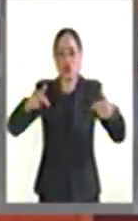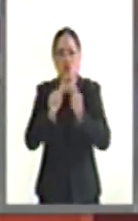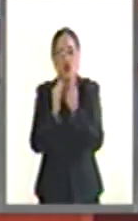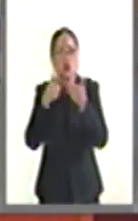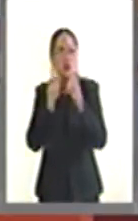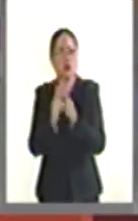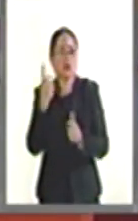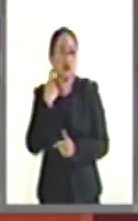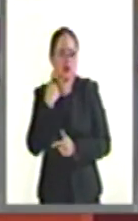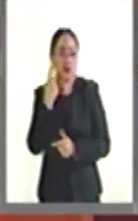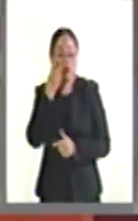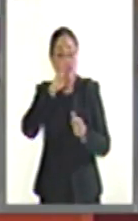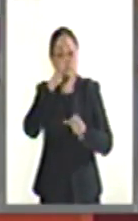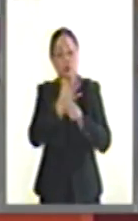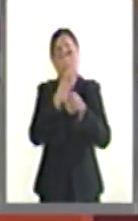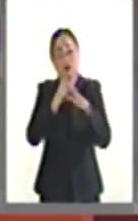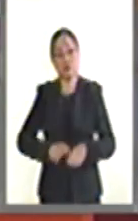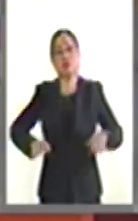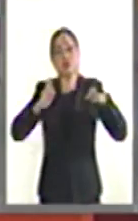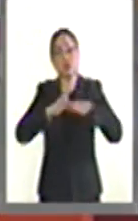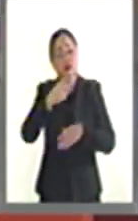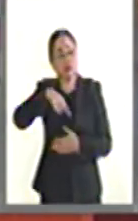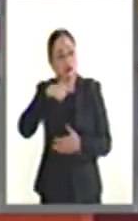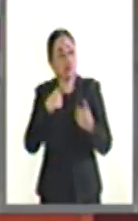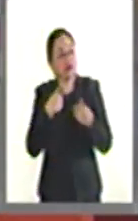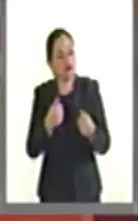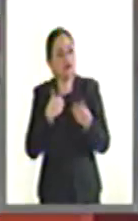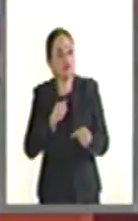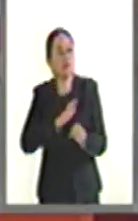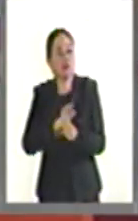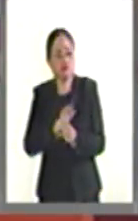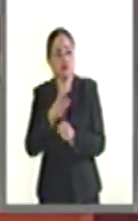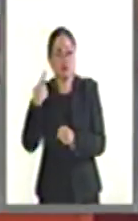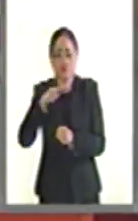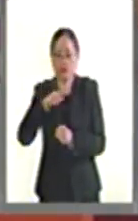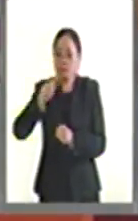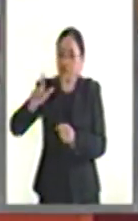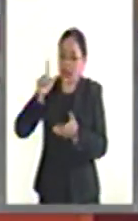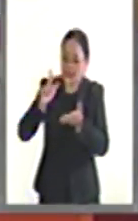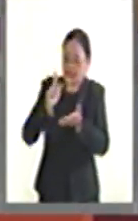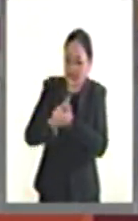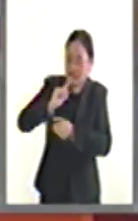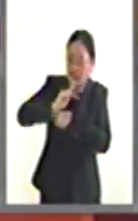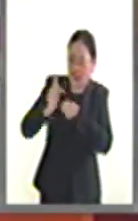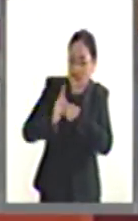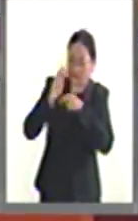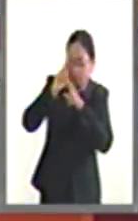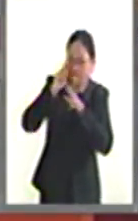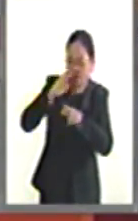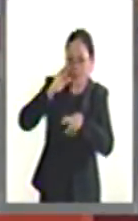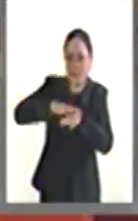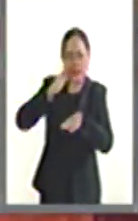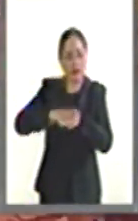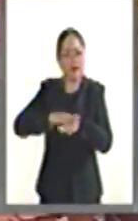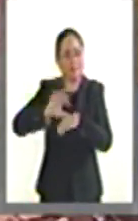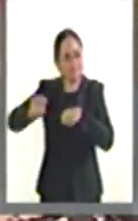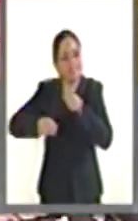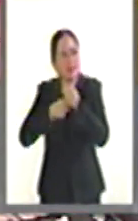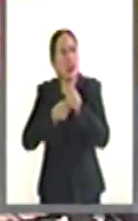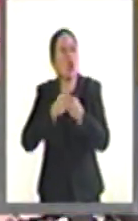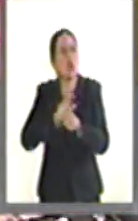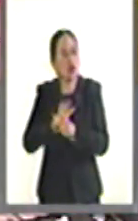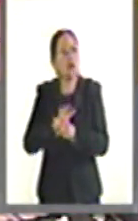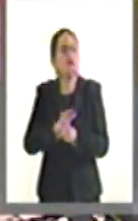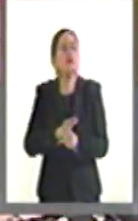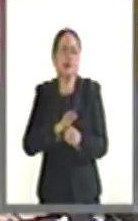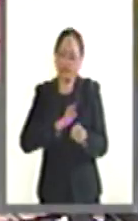tarea imprescindible entender que para el fortalecimiento de nuestra democracia es mejor